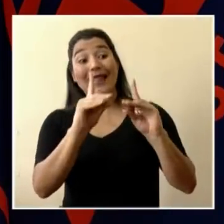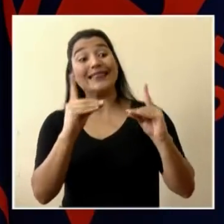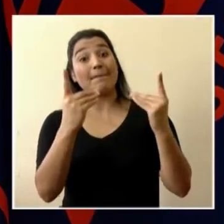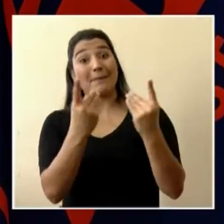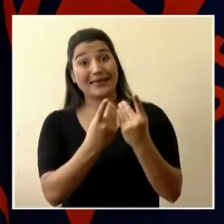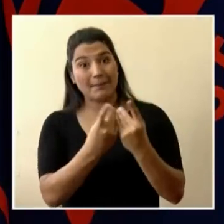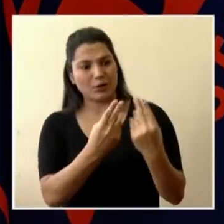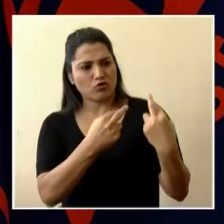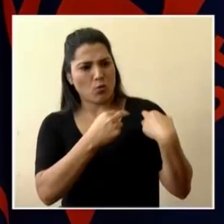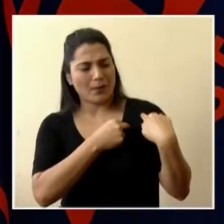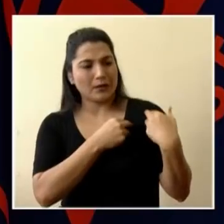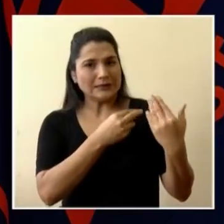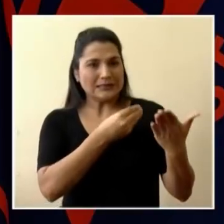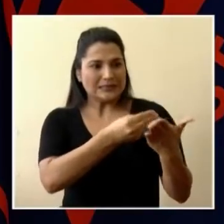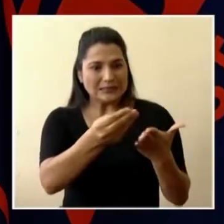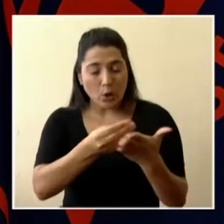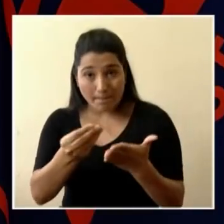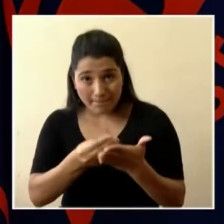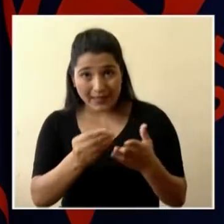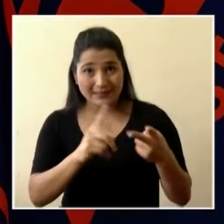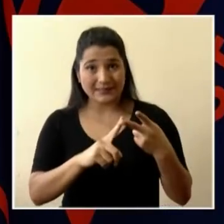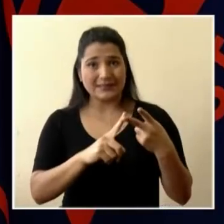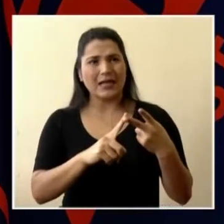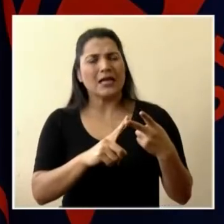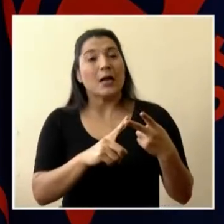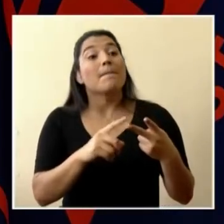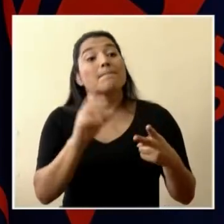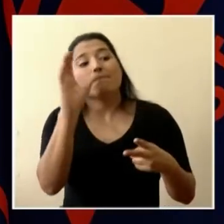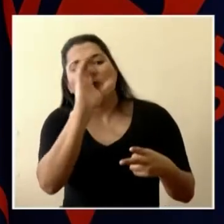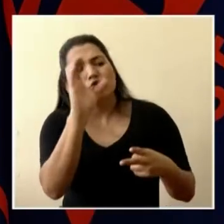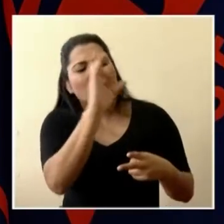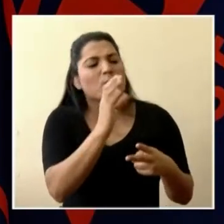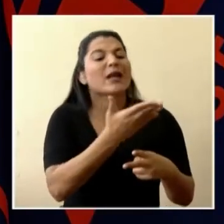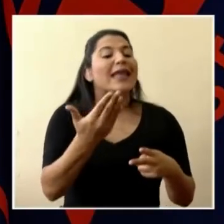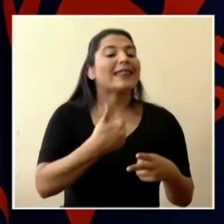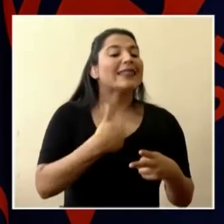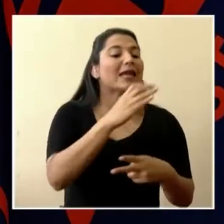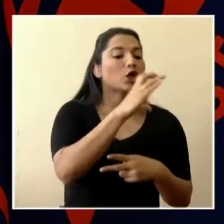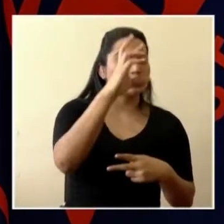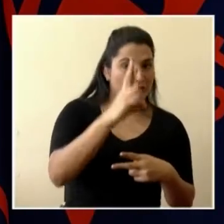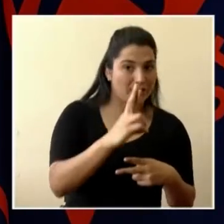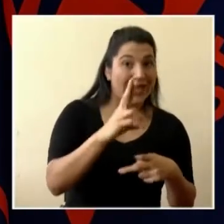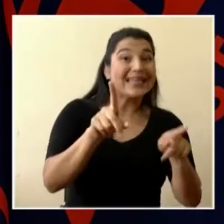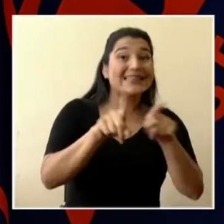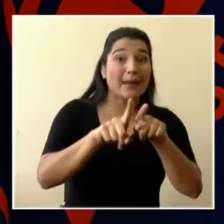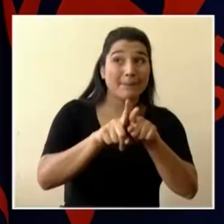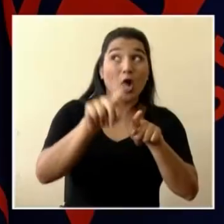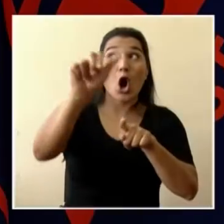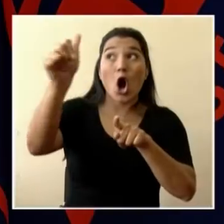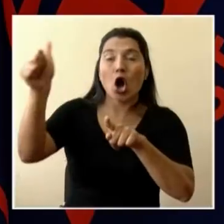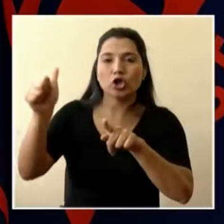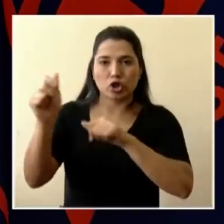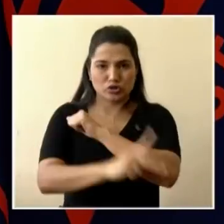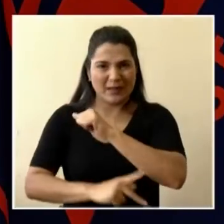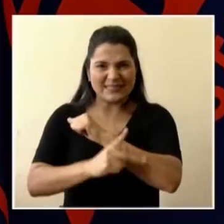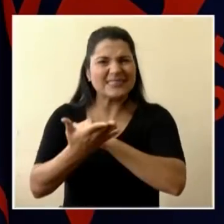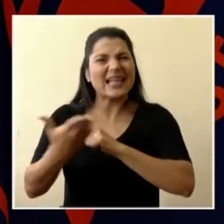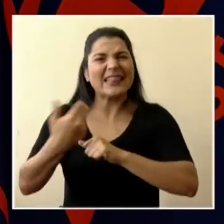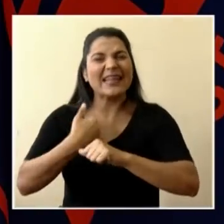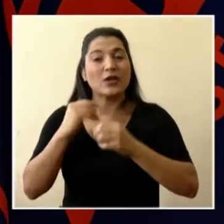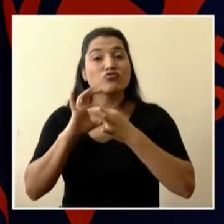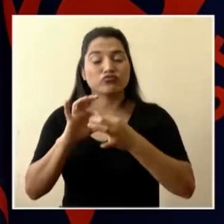cadena institucional, se dio a la tarea de buscar los insumos que teníamos, tanto a nivel nacional como a nivel internacional. Como parte de esto, inclusive a